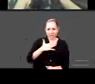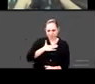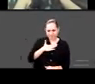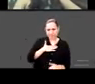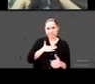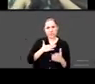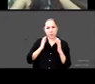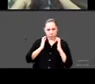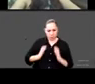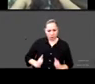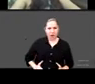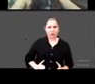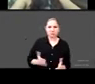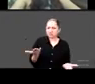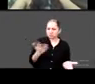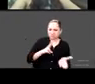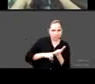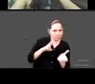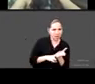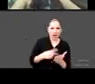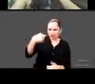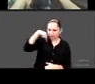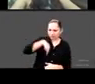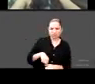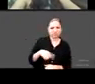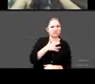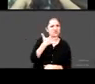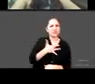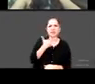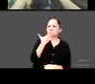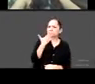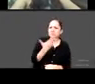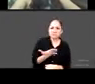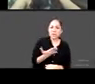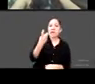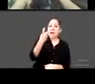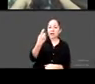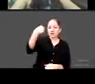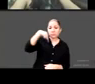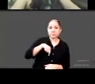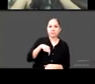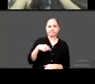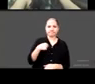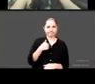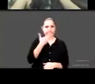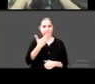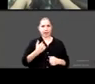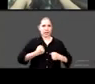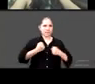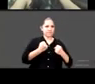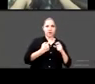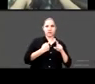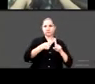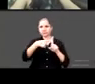fundamentales para ir construyendo una identidad sólida, una personalidad sana, gozar del bienestar. Ok, avanzamos a la siguiente.